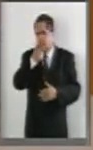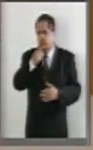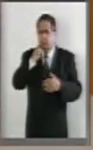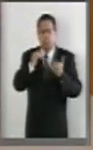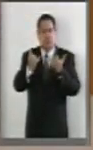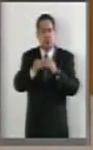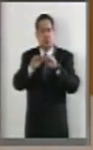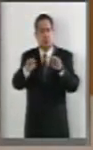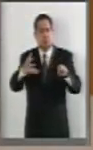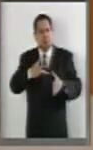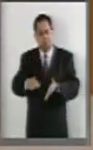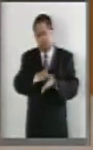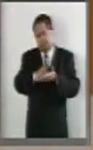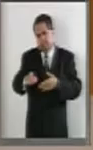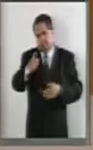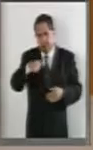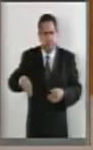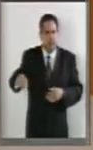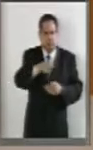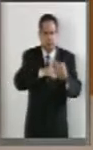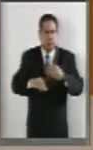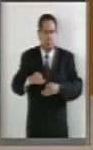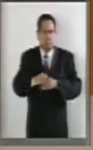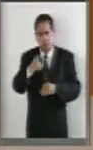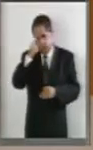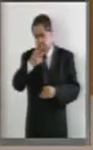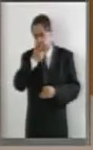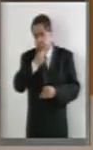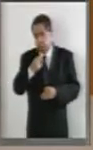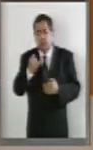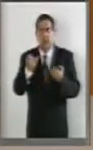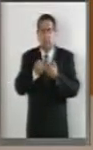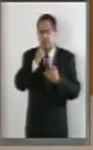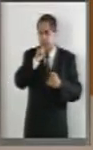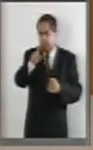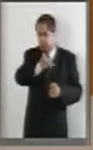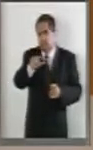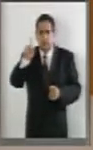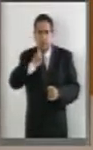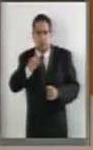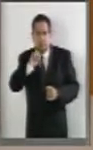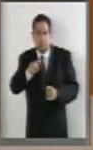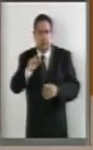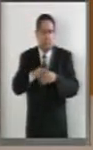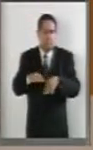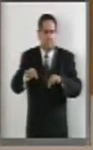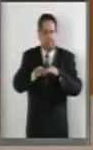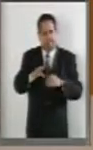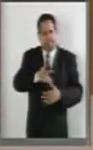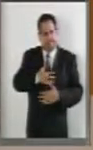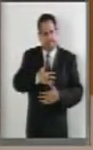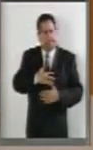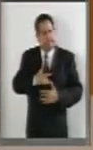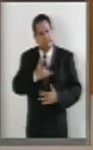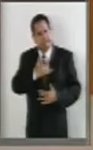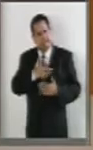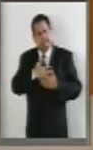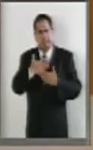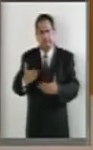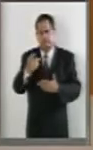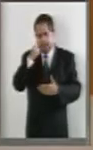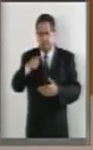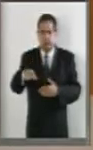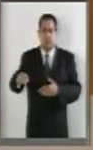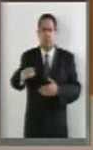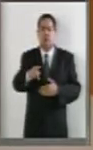como un derecho humano para todos, para los hombres y para las mujeres, pero con un sentido más humanitario para los